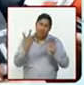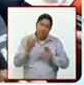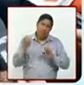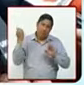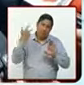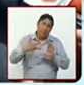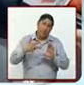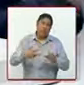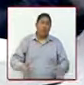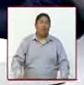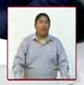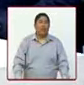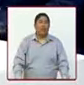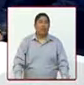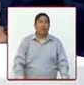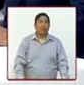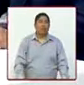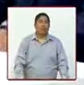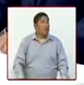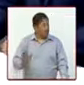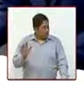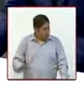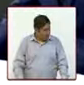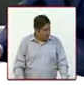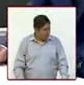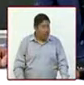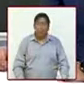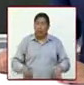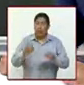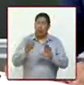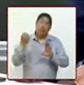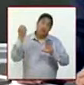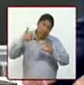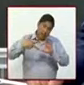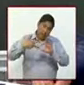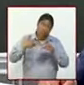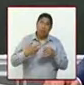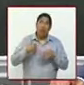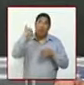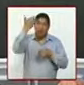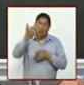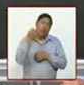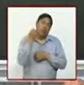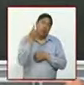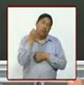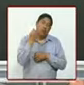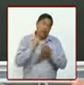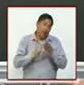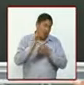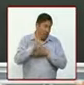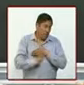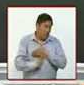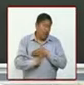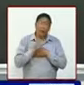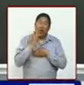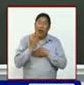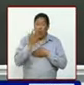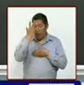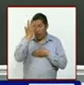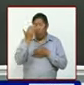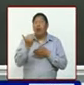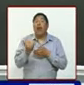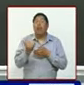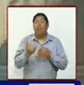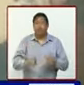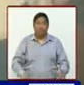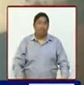tiempo. Ahora bien, confirmamos, la audiencia virtual ha sido trasladada para el próximo 11 de abril y hay una explicación, escuchen.